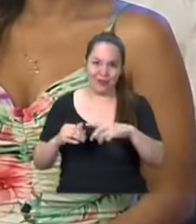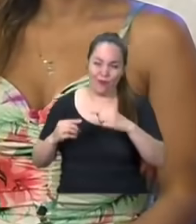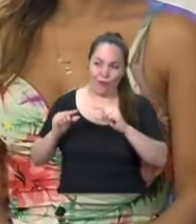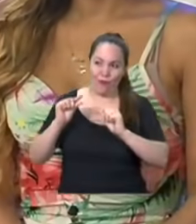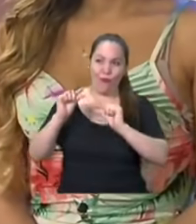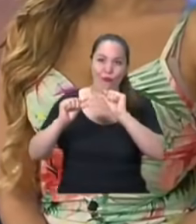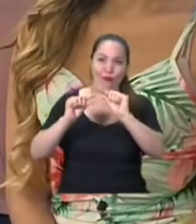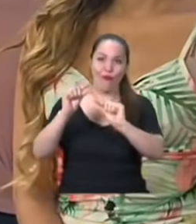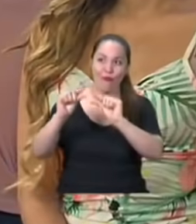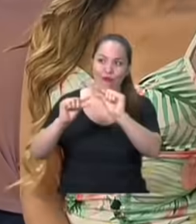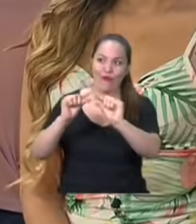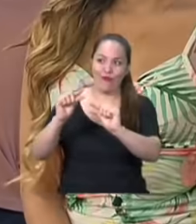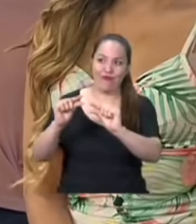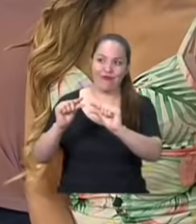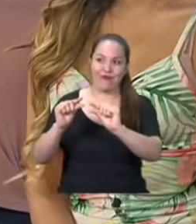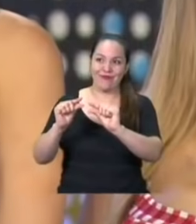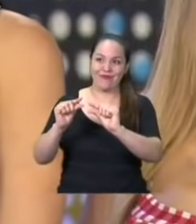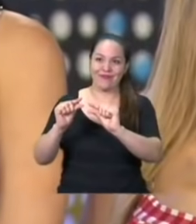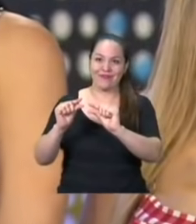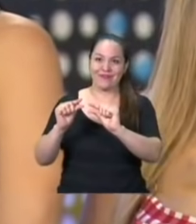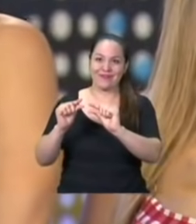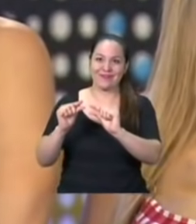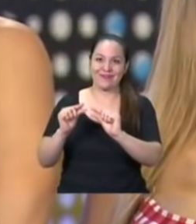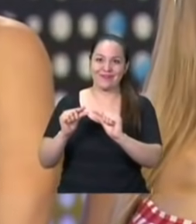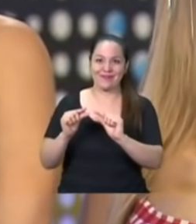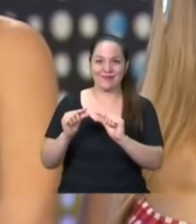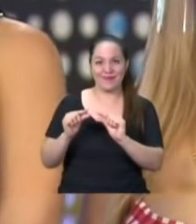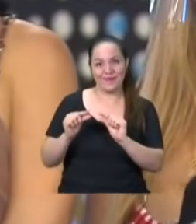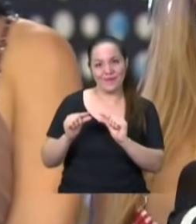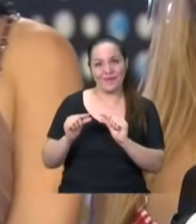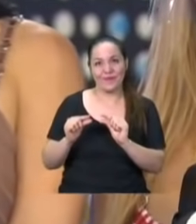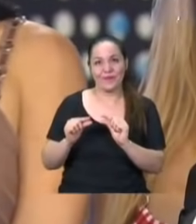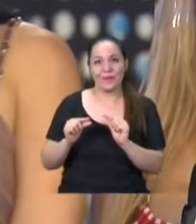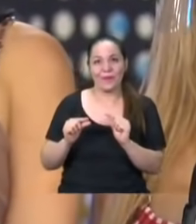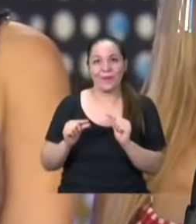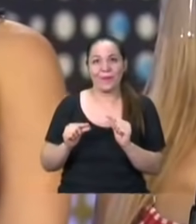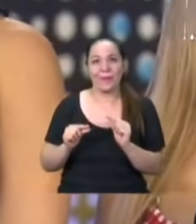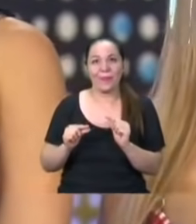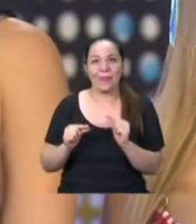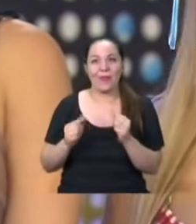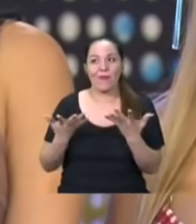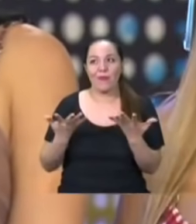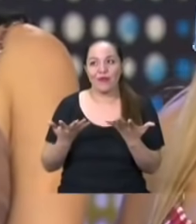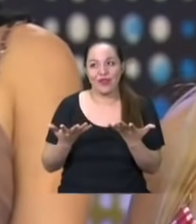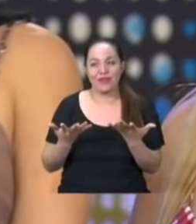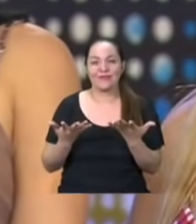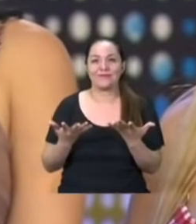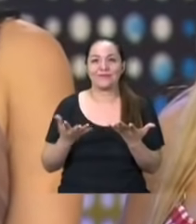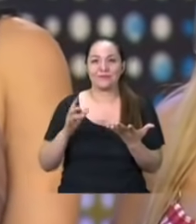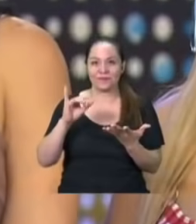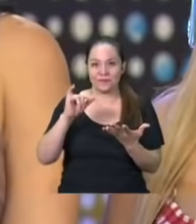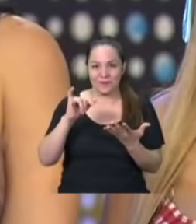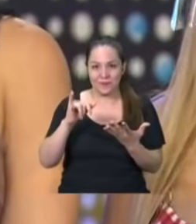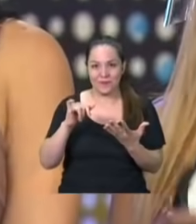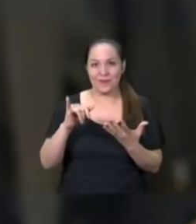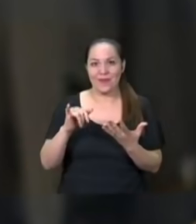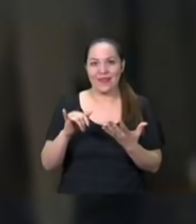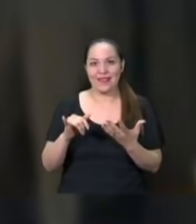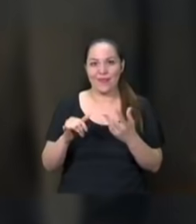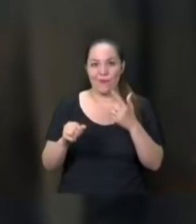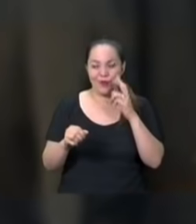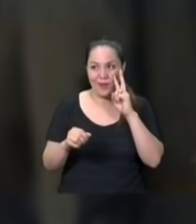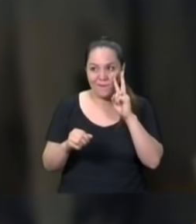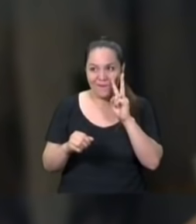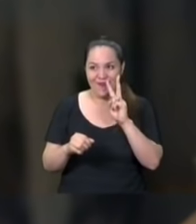Porque somos como Manolo. ¿Cómo, Chavis? ¿Cómo es? Sin pelos. ¡Eh, Chavis! Sin